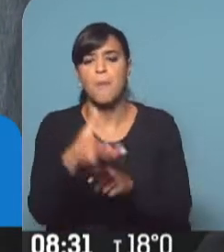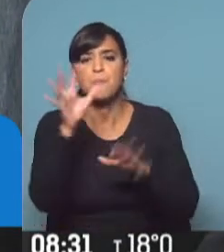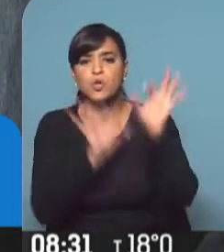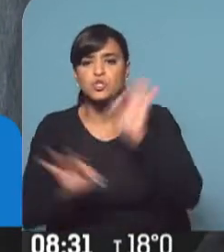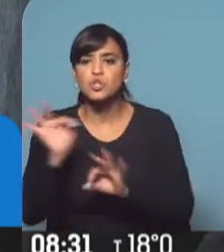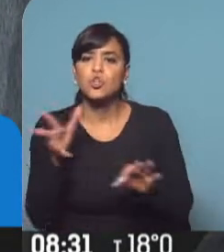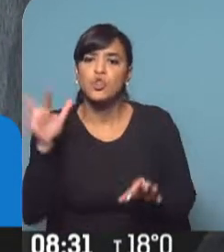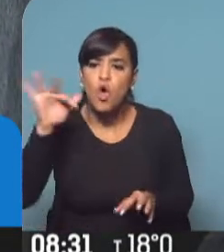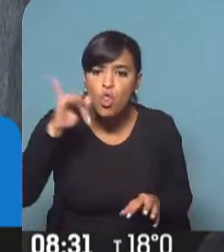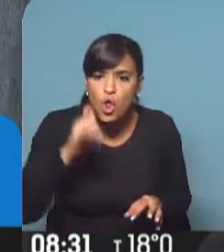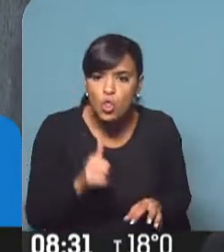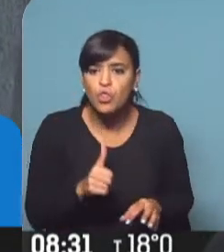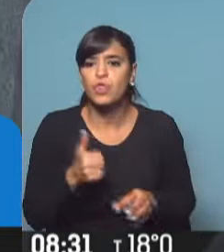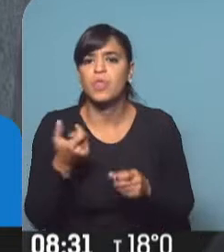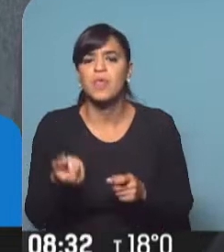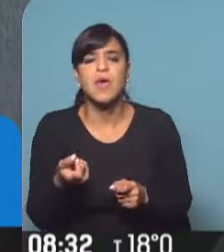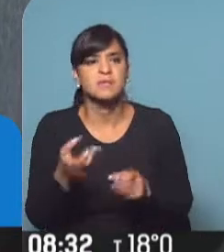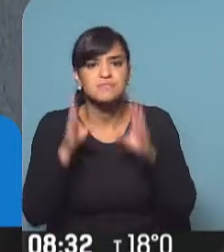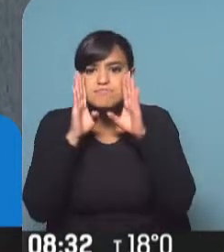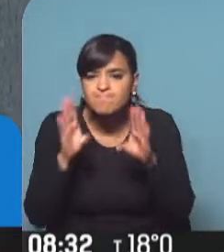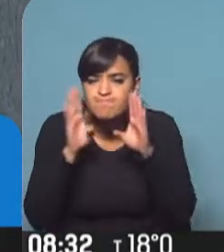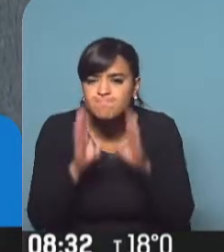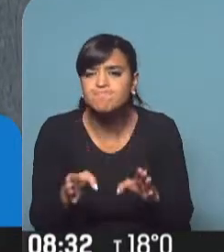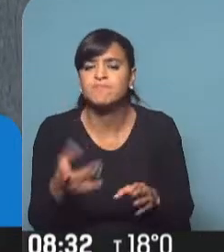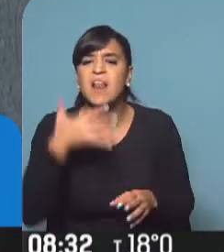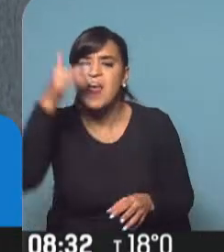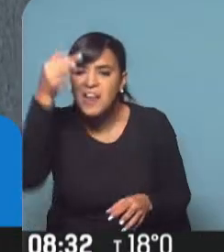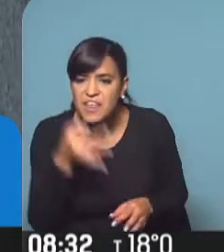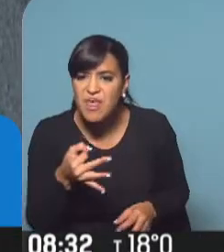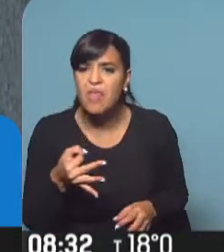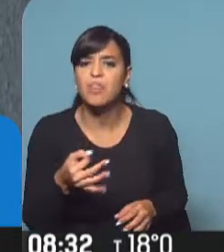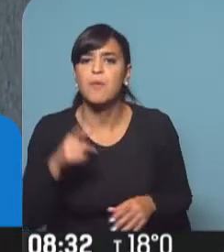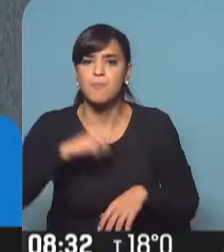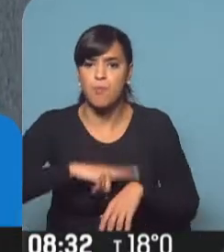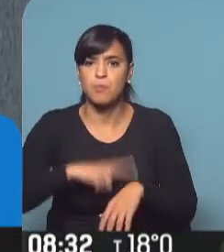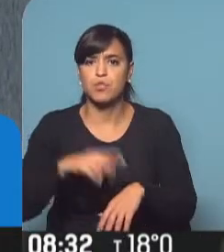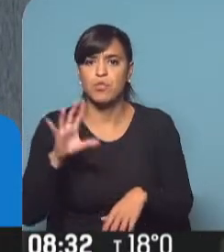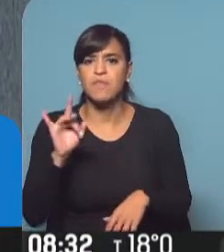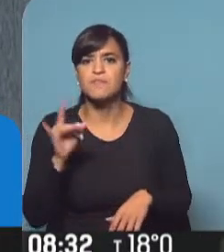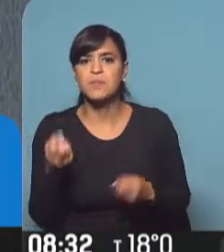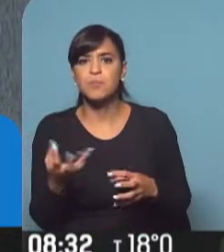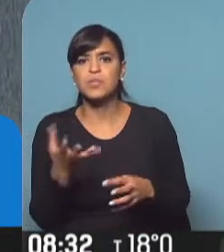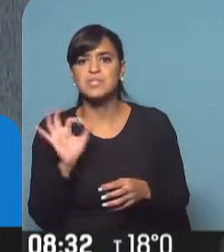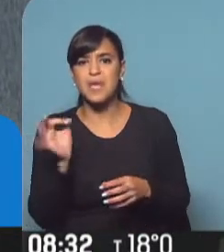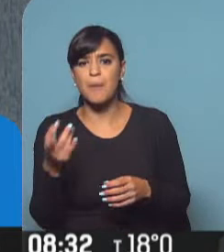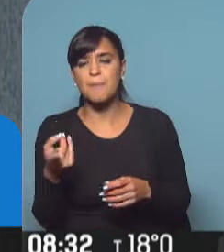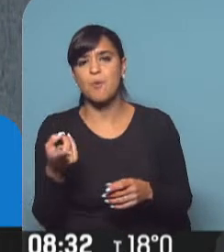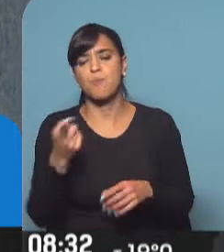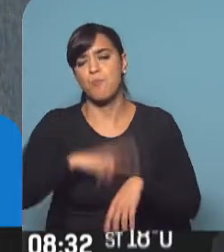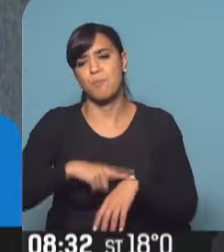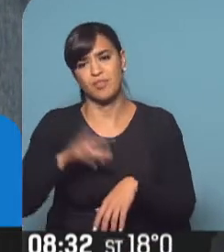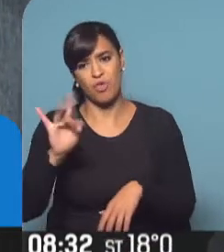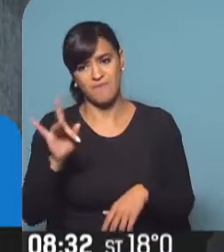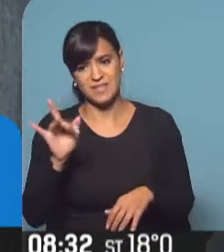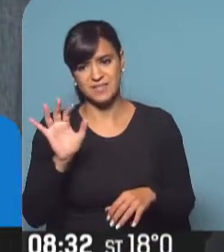que todos los días se alimenta en la escucha en las realidades concretas en un momento muy difícil porque sabemos que es un momento difícil por